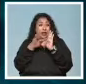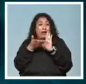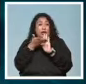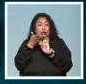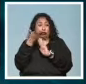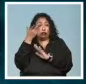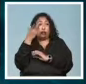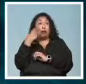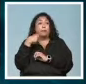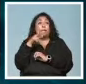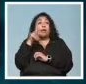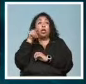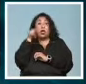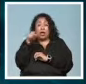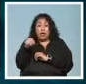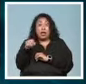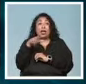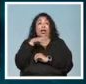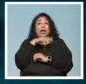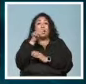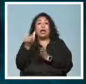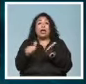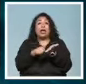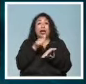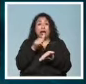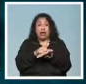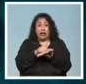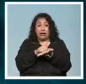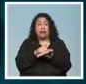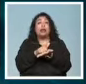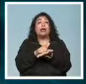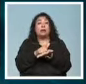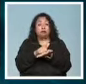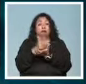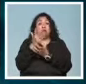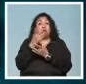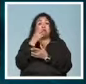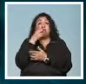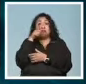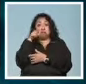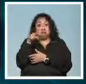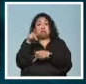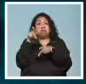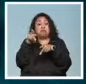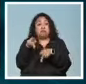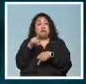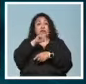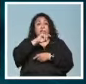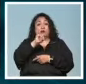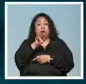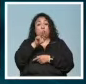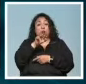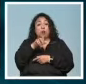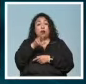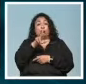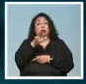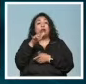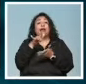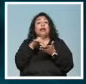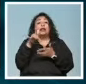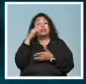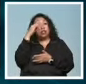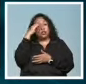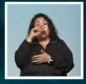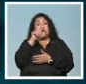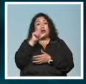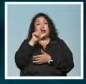bueno, aquí se tiene el acta, precisamente donde se dice que aquí fue enterrado Juan Ruiz de Alarcón, y eso es gracias a don Alfonso